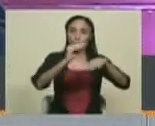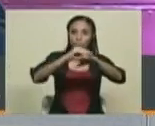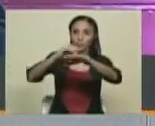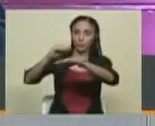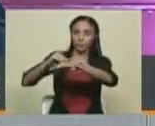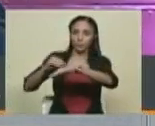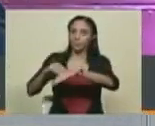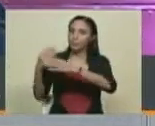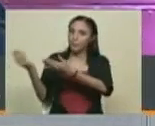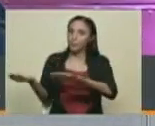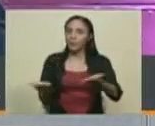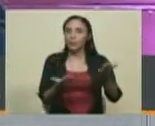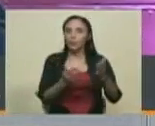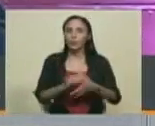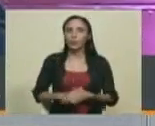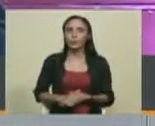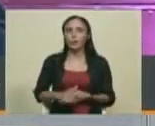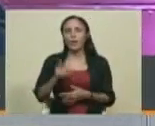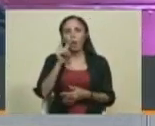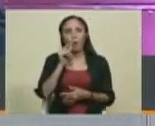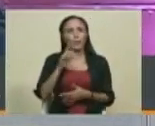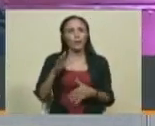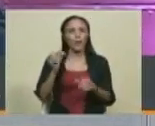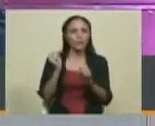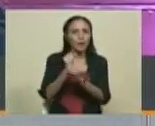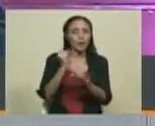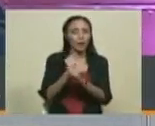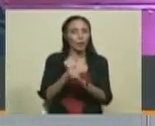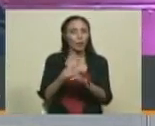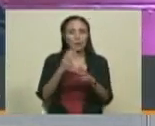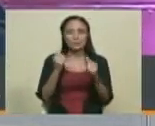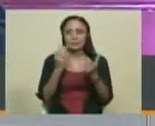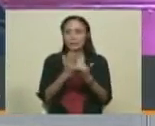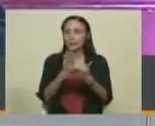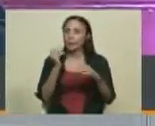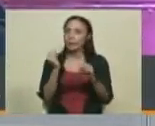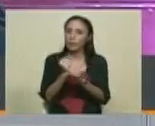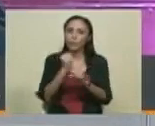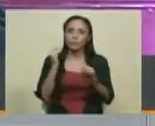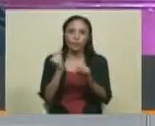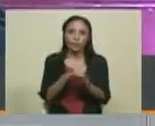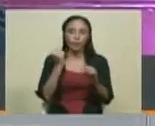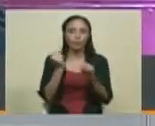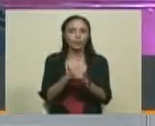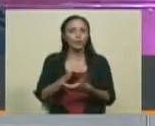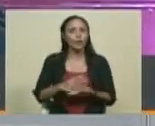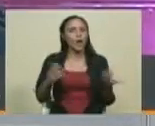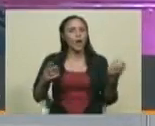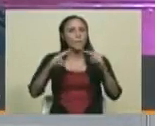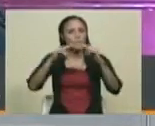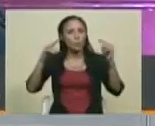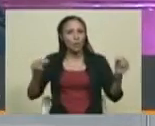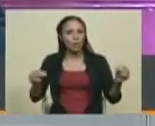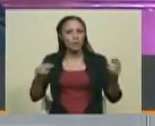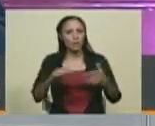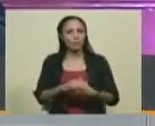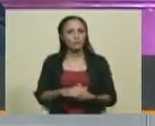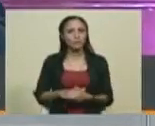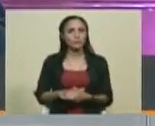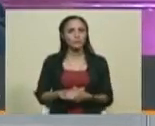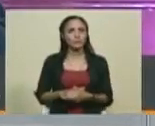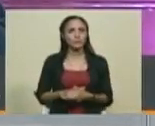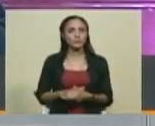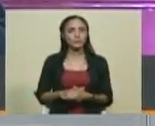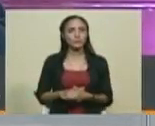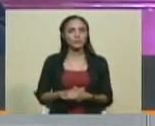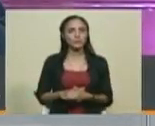camarada trabajador, oigan bien, trabajador de un muelle, en el muelle Rafael Urdaneta,